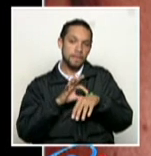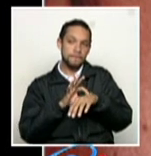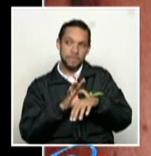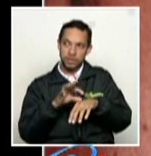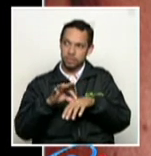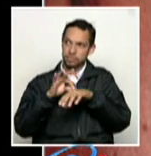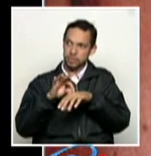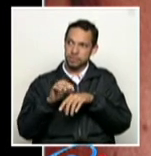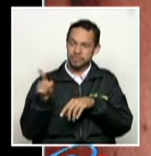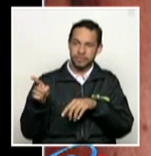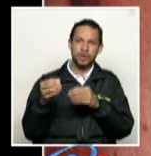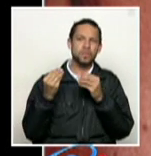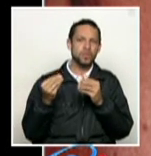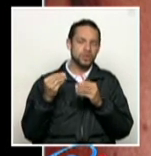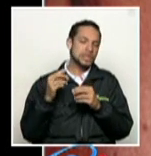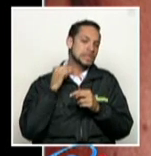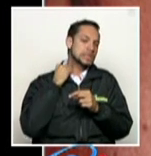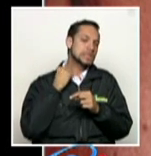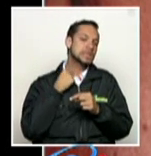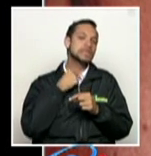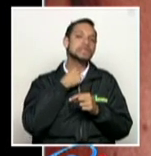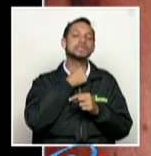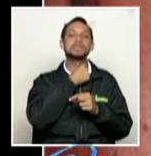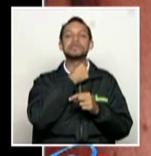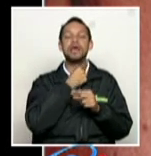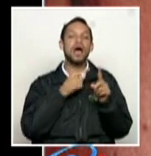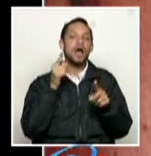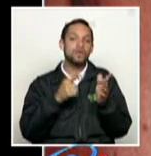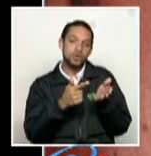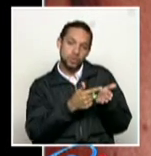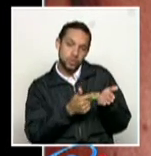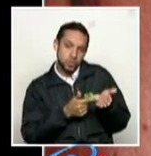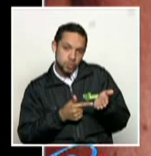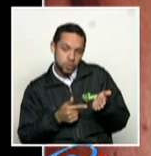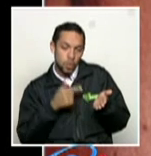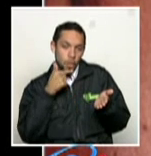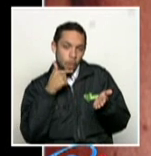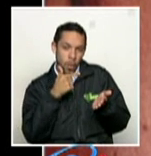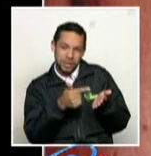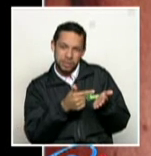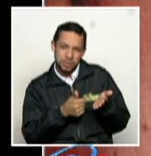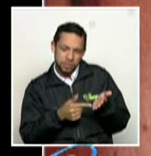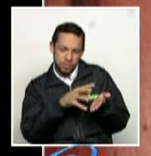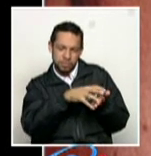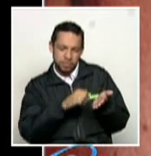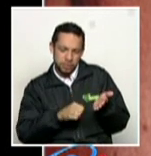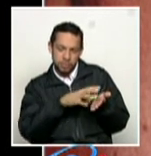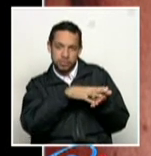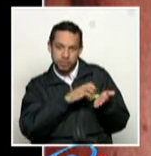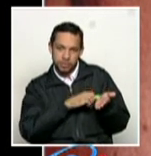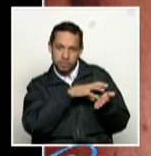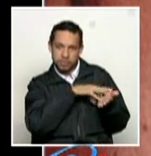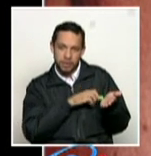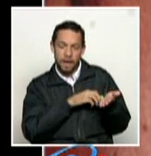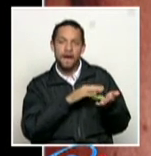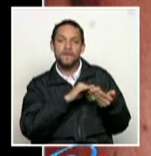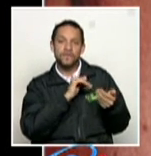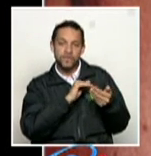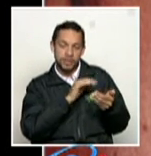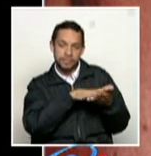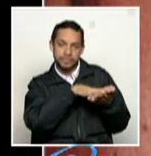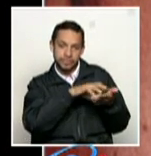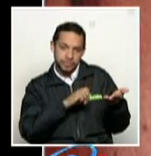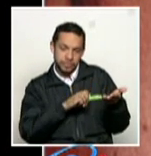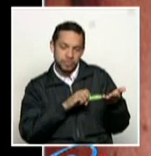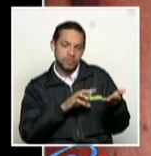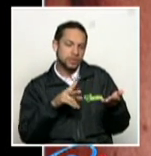porque la mayoría ya se pueden quemar, retirar, y muchas es muy fácil, tienen un pedículo, lo que está pegado a la piel es